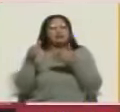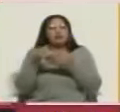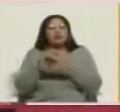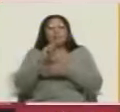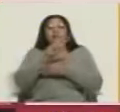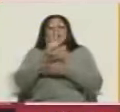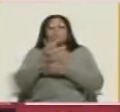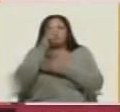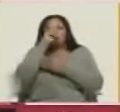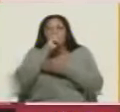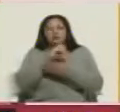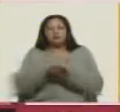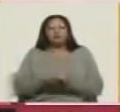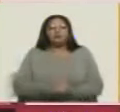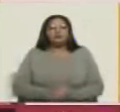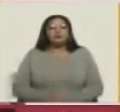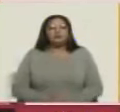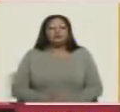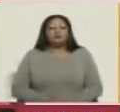años.